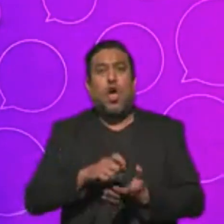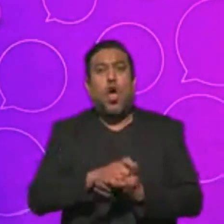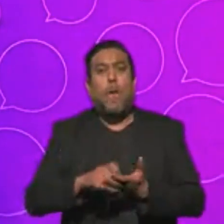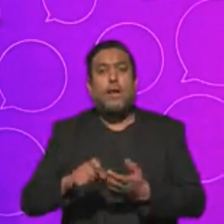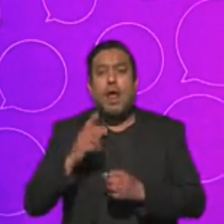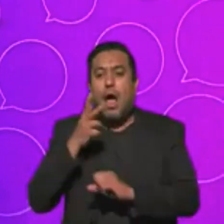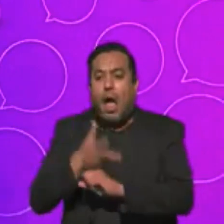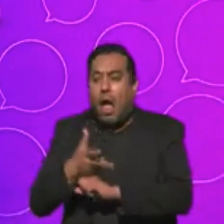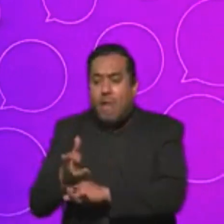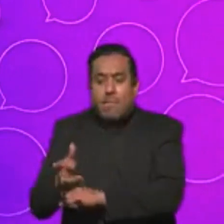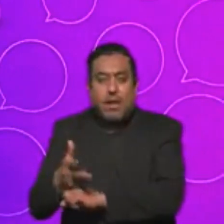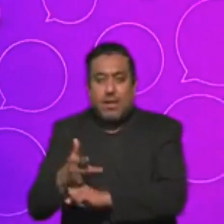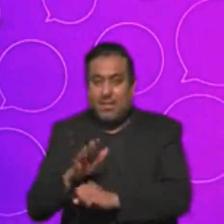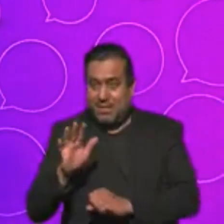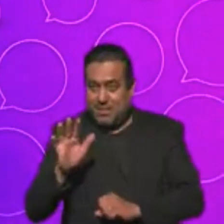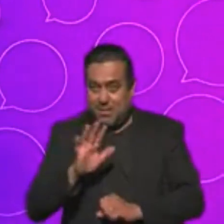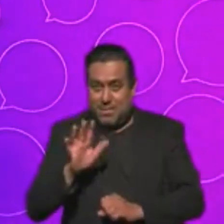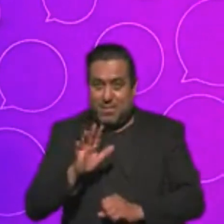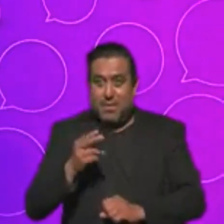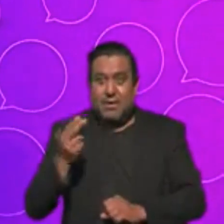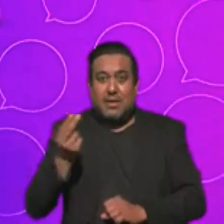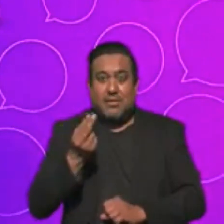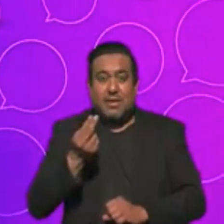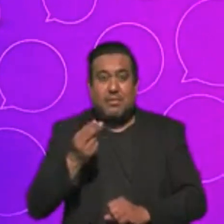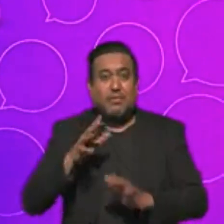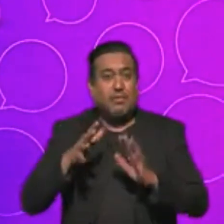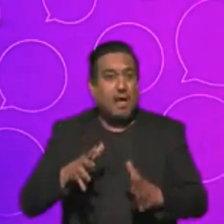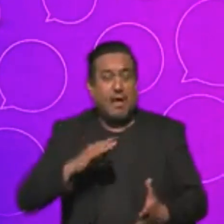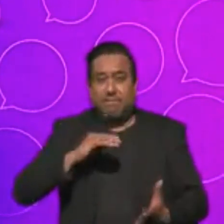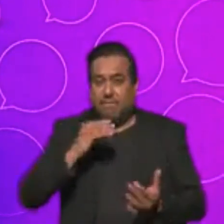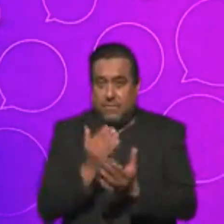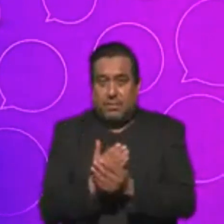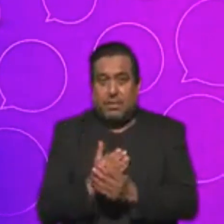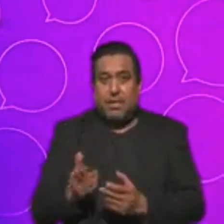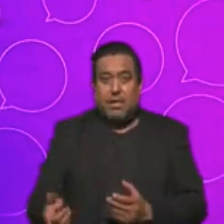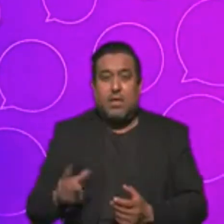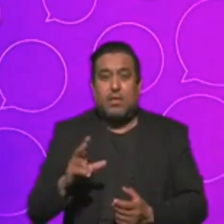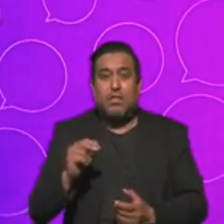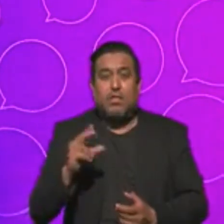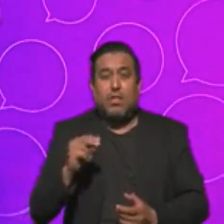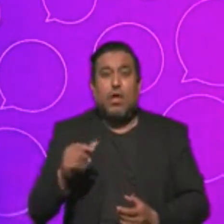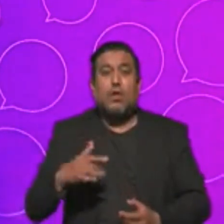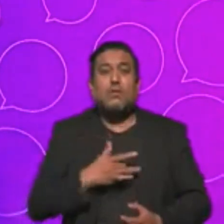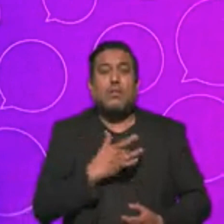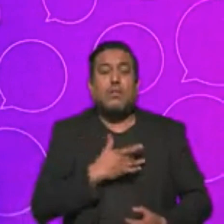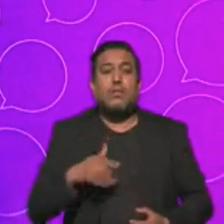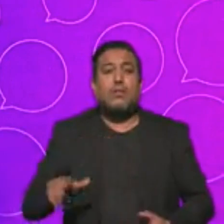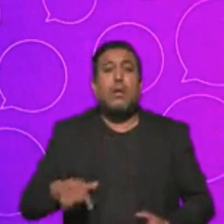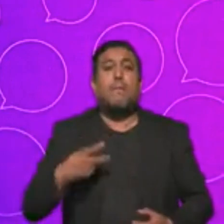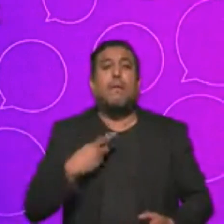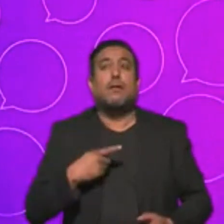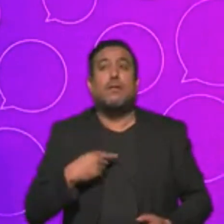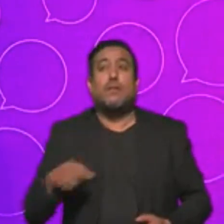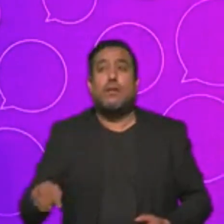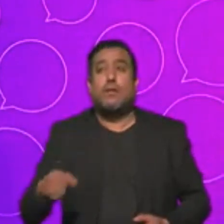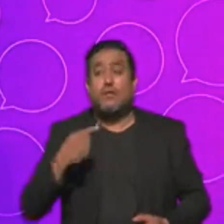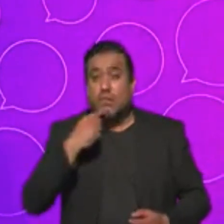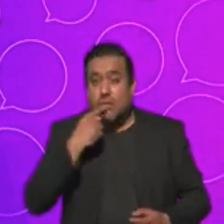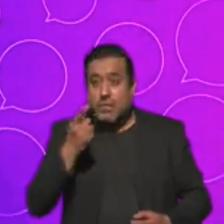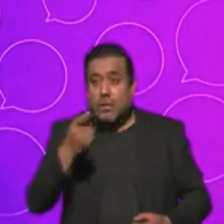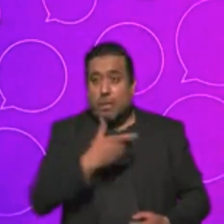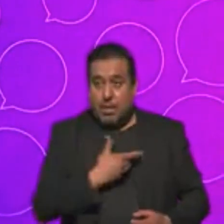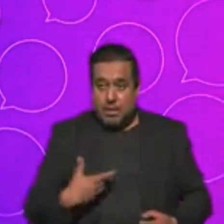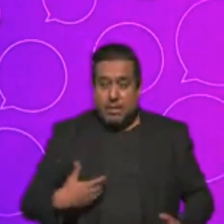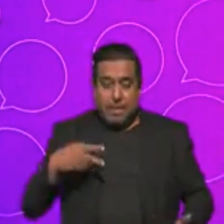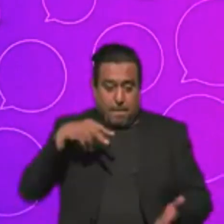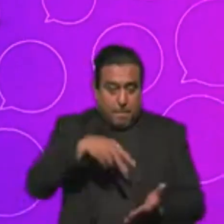cuando abusan de la gente necesitamos que no haya abusos y no puede ser que un presidente no pueda pararse y decir aquí no va a haber esto por